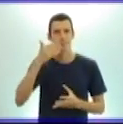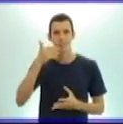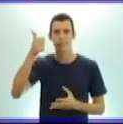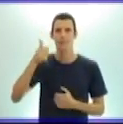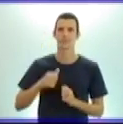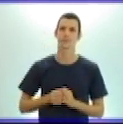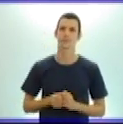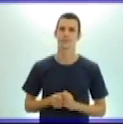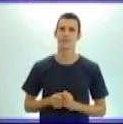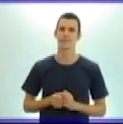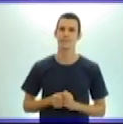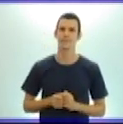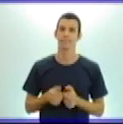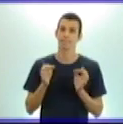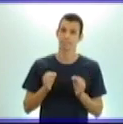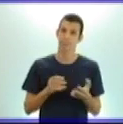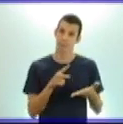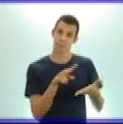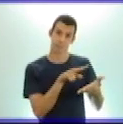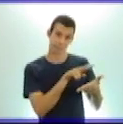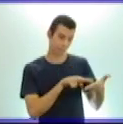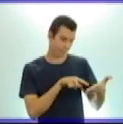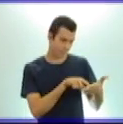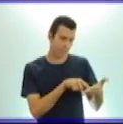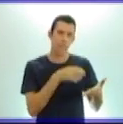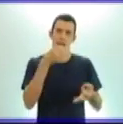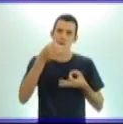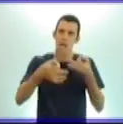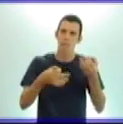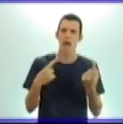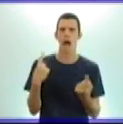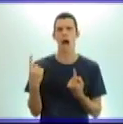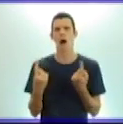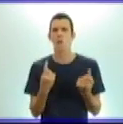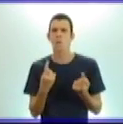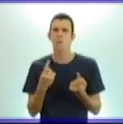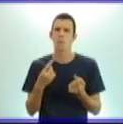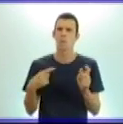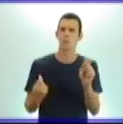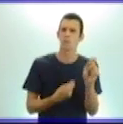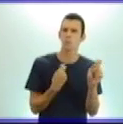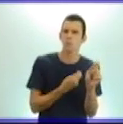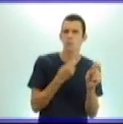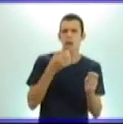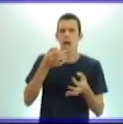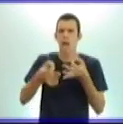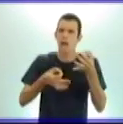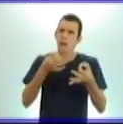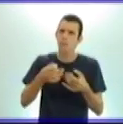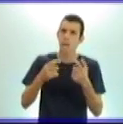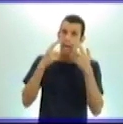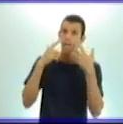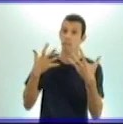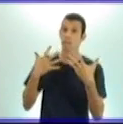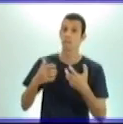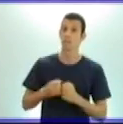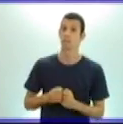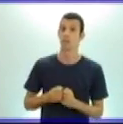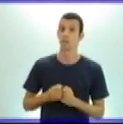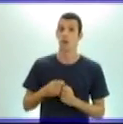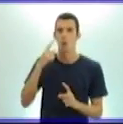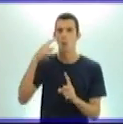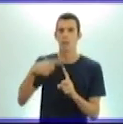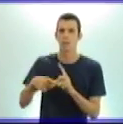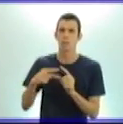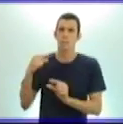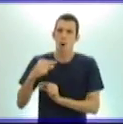algunas de las batallas o acciones militares que consideres importantes para el avance de la guerra a